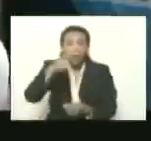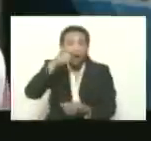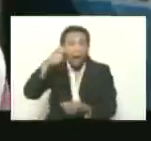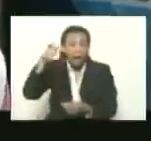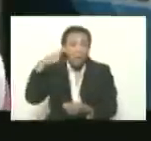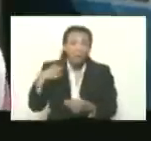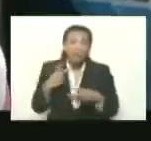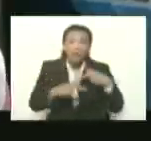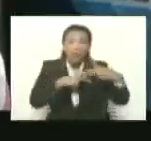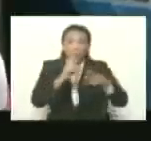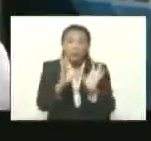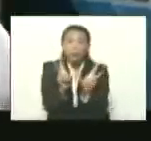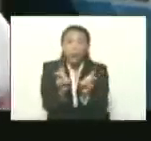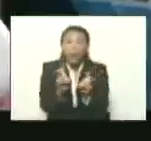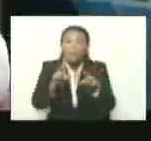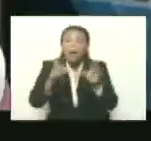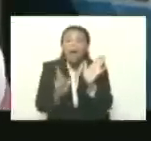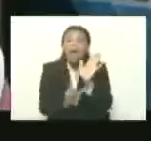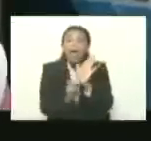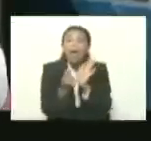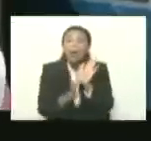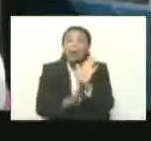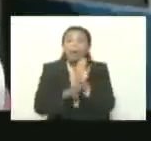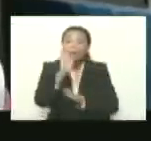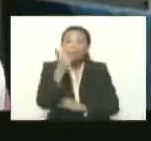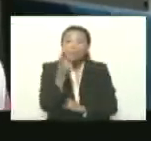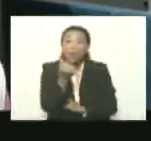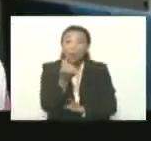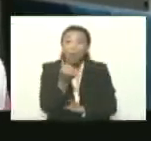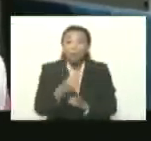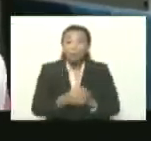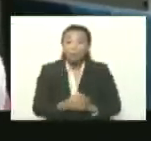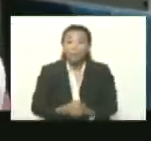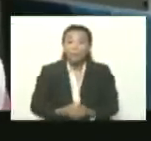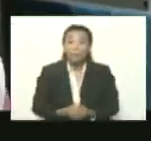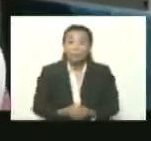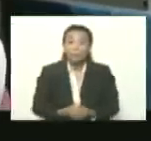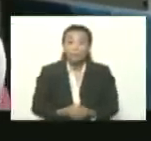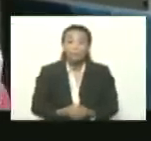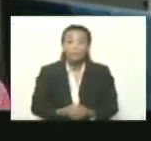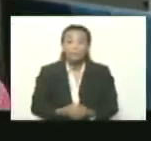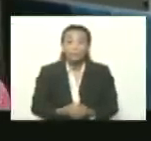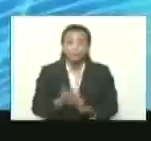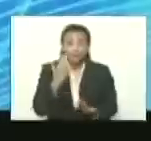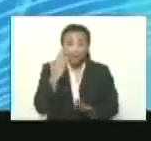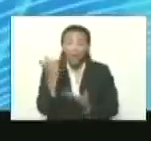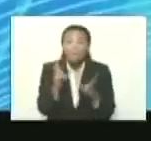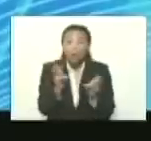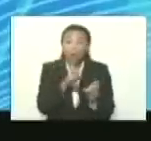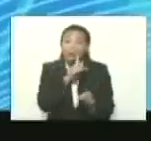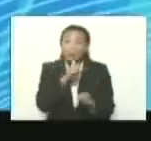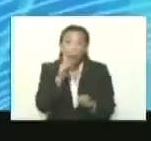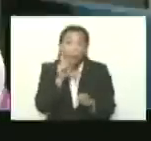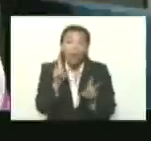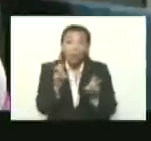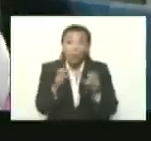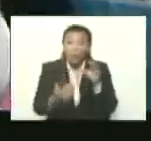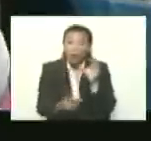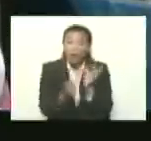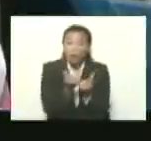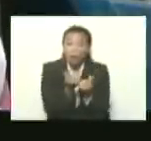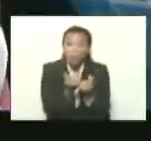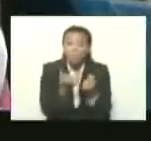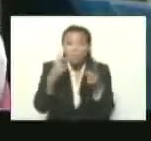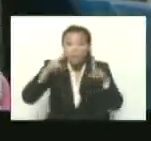nueva economía que estamos comenzando nosotros, una nueva economía. Estoy de acuerdo contigo. Bueno, me gusta como lo llama. Y otra de las